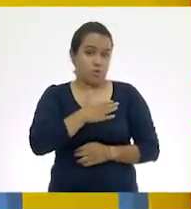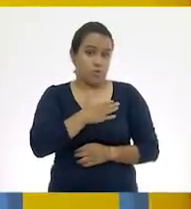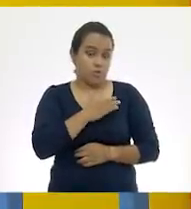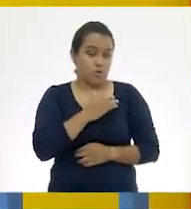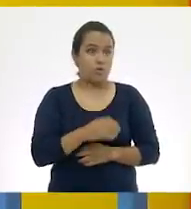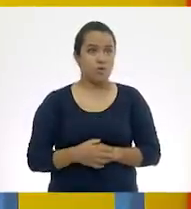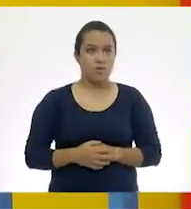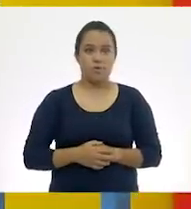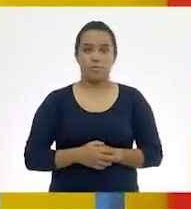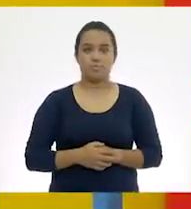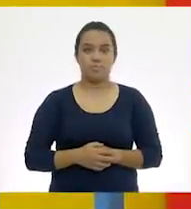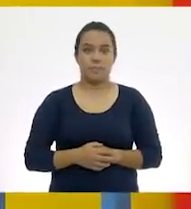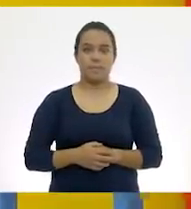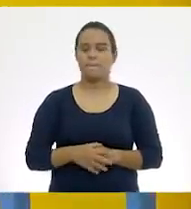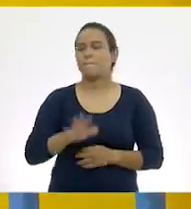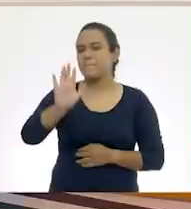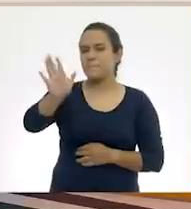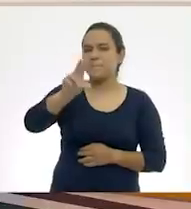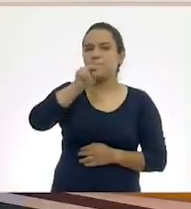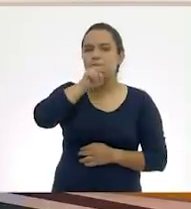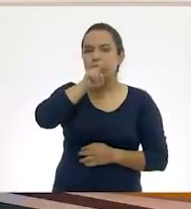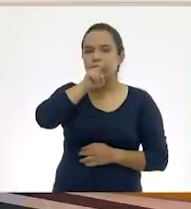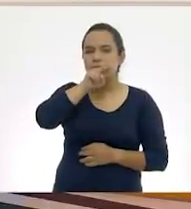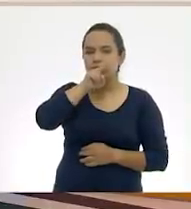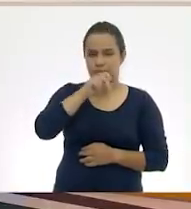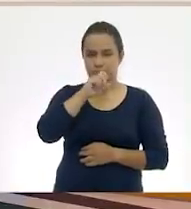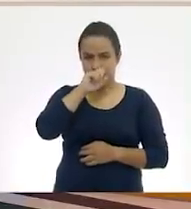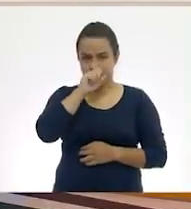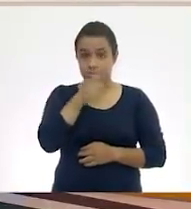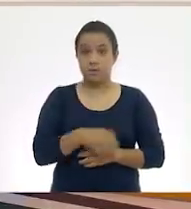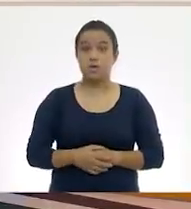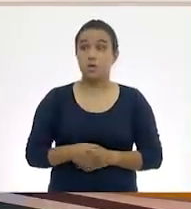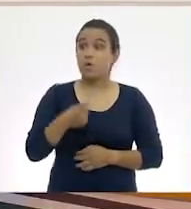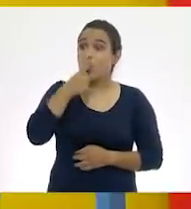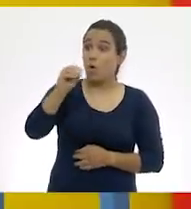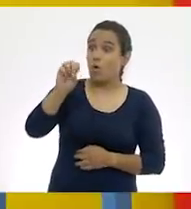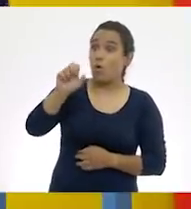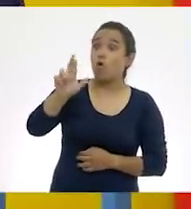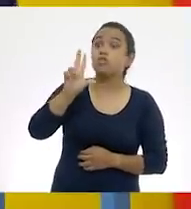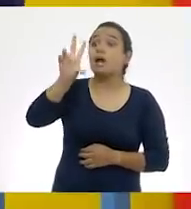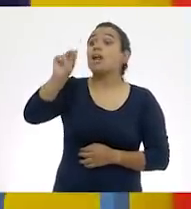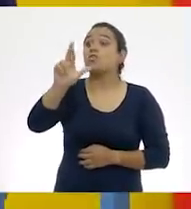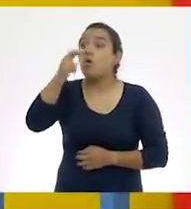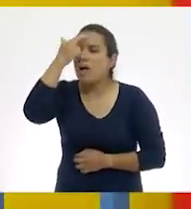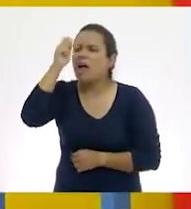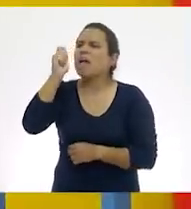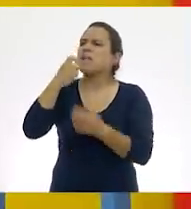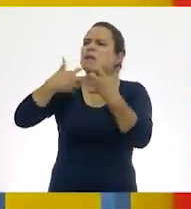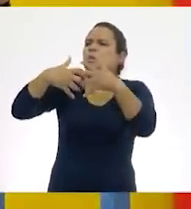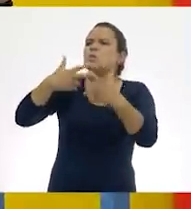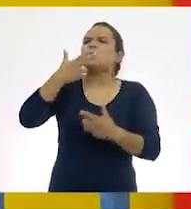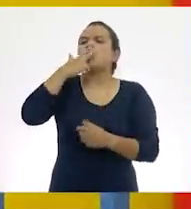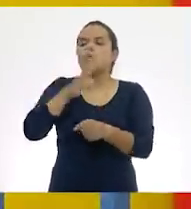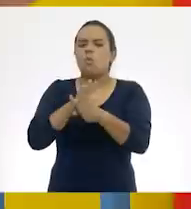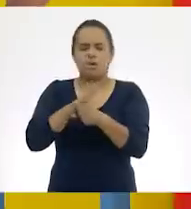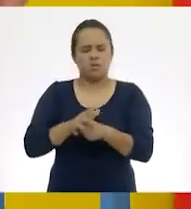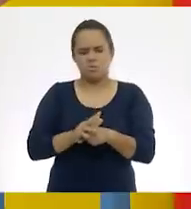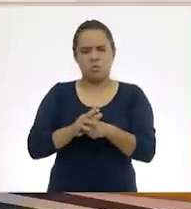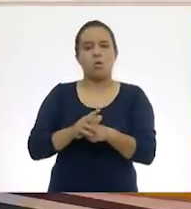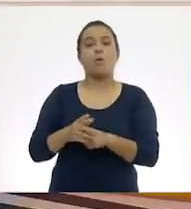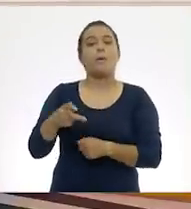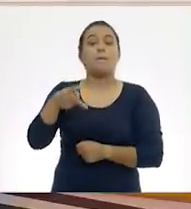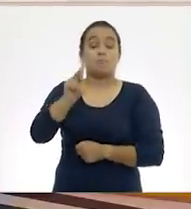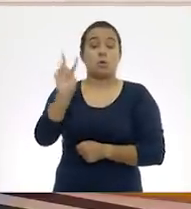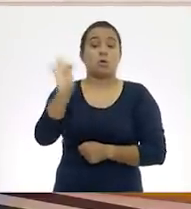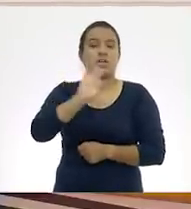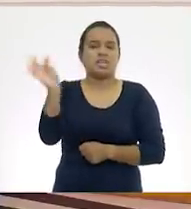como... sí, no te preocupes. Yoloxochitl. No estoy diciendo que Oscar no se acuerde de la función del cerebro, solo digo que en